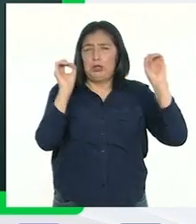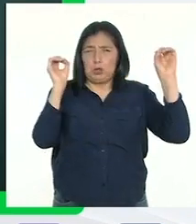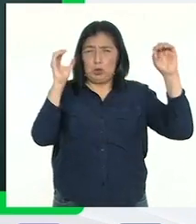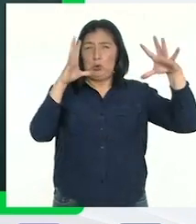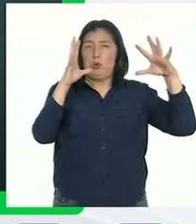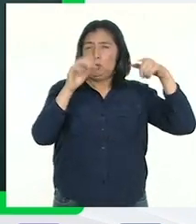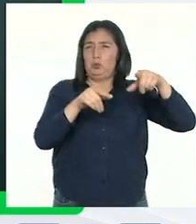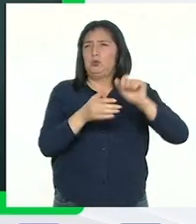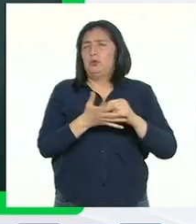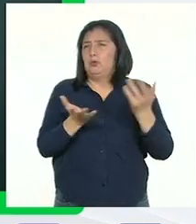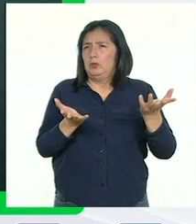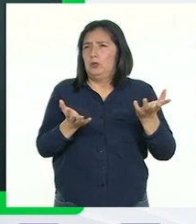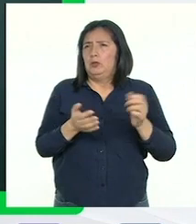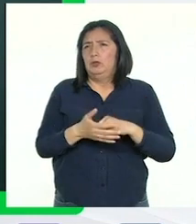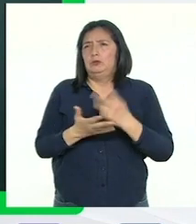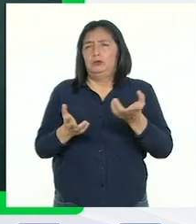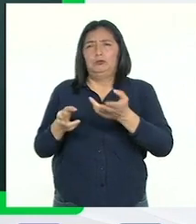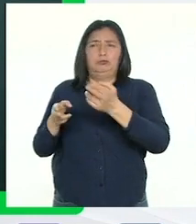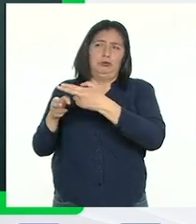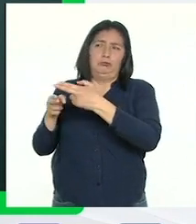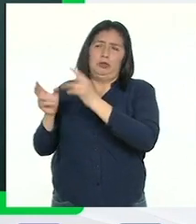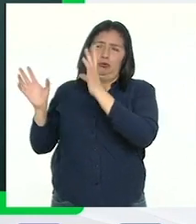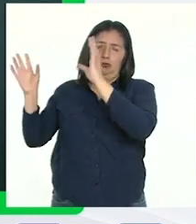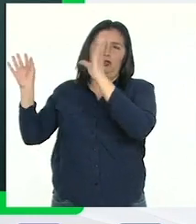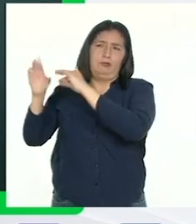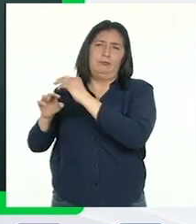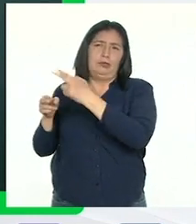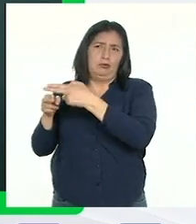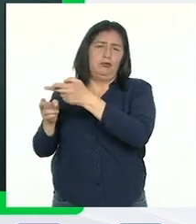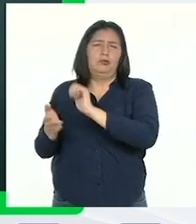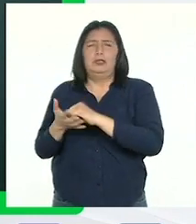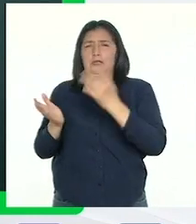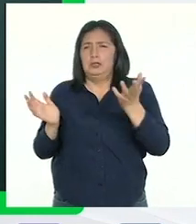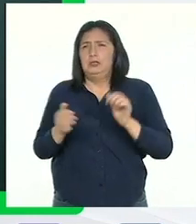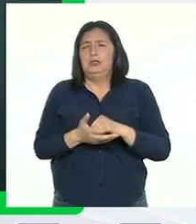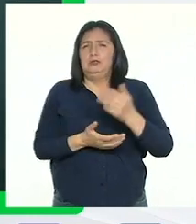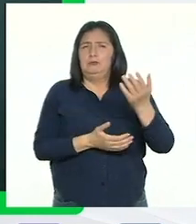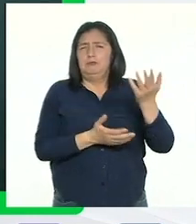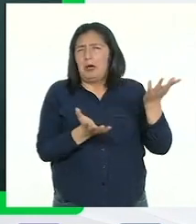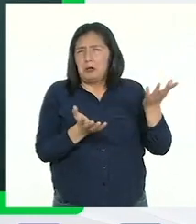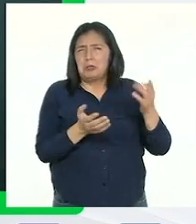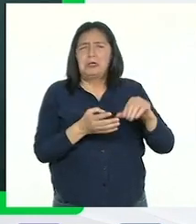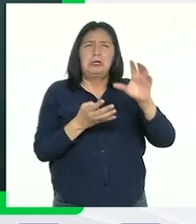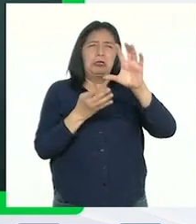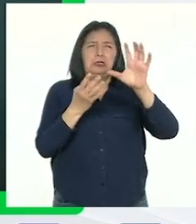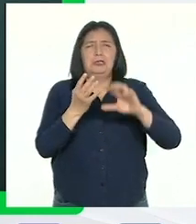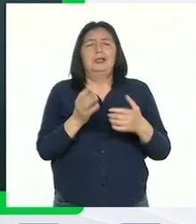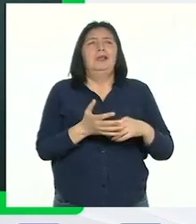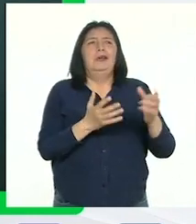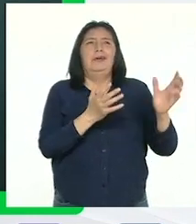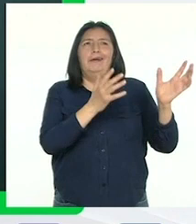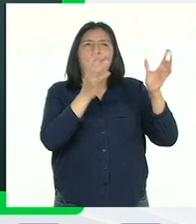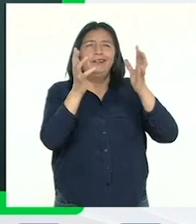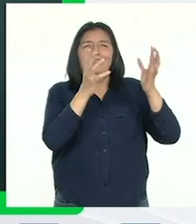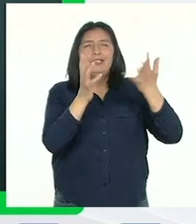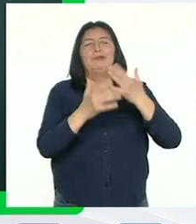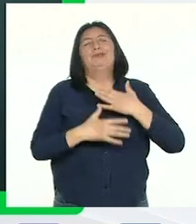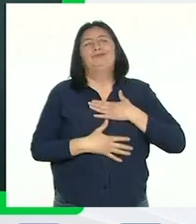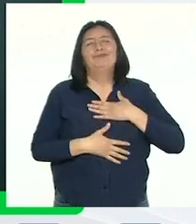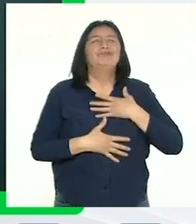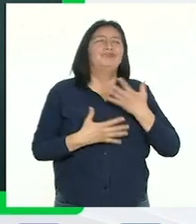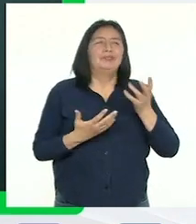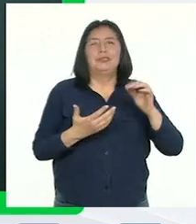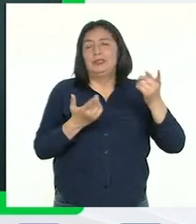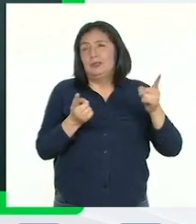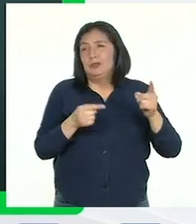su correspondiente noche más corta. Una consecuencia así directa de lo anterior es que el clima va a ser más agradable